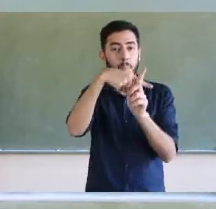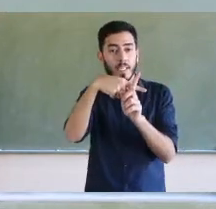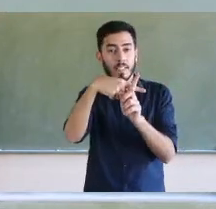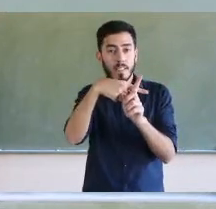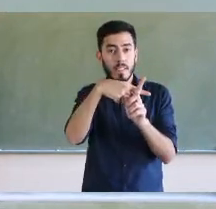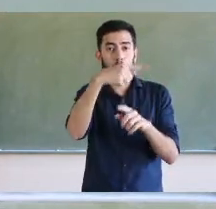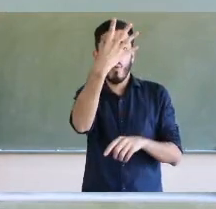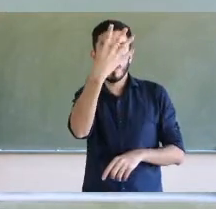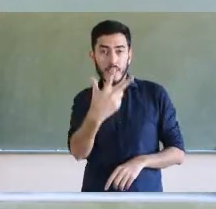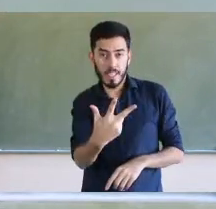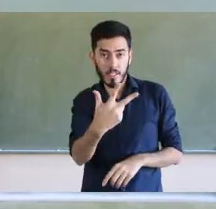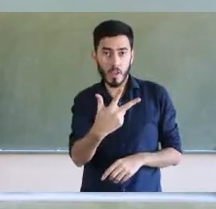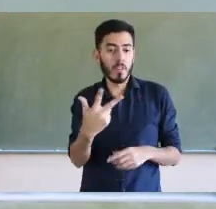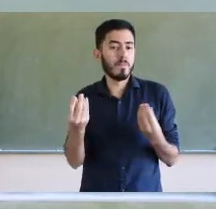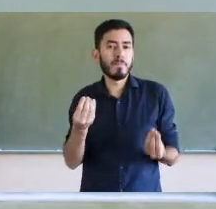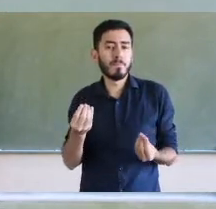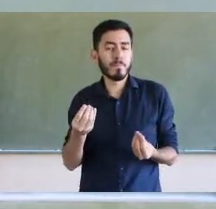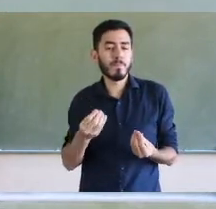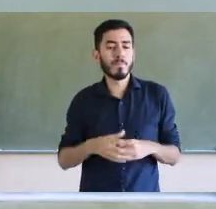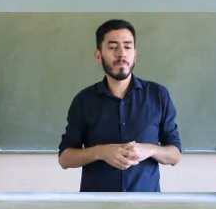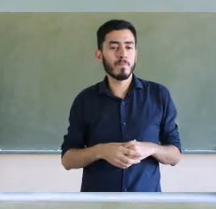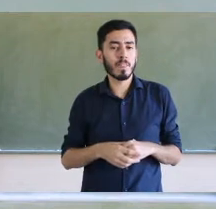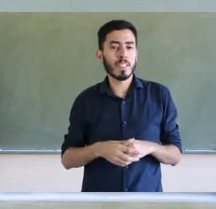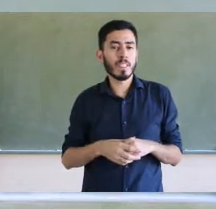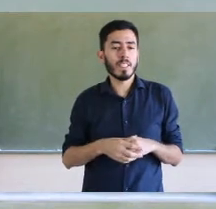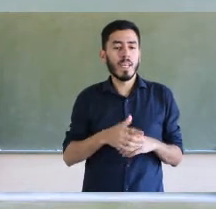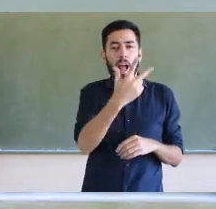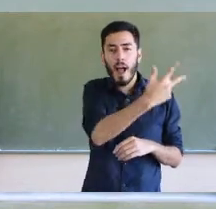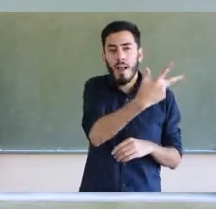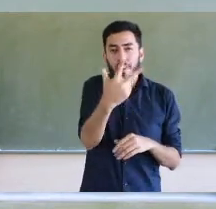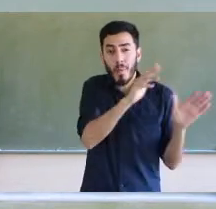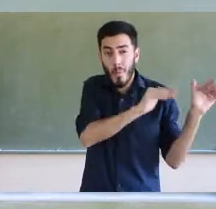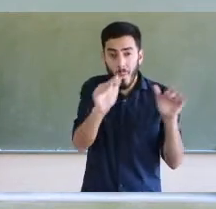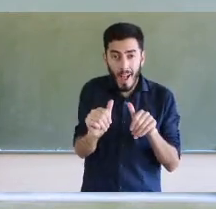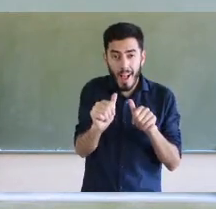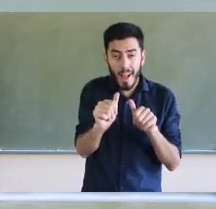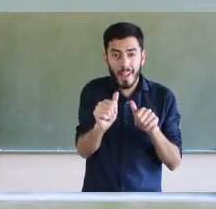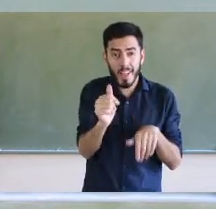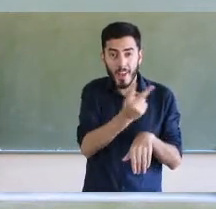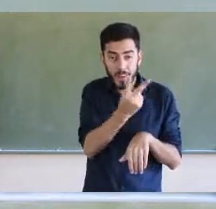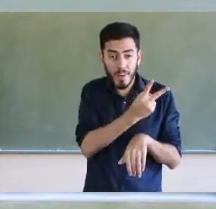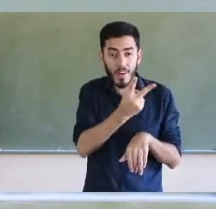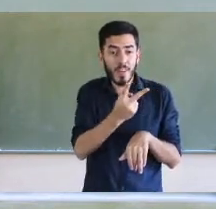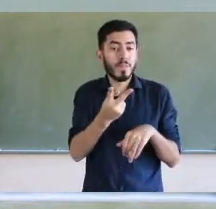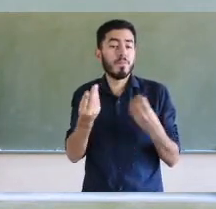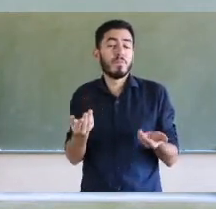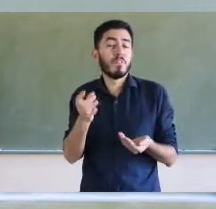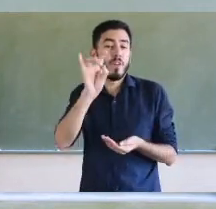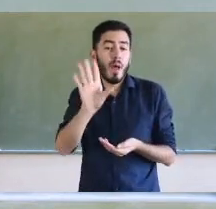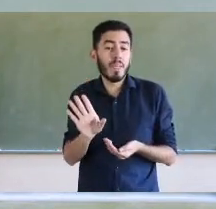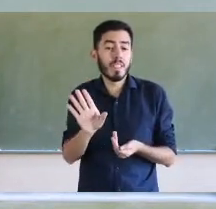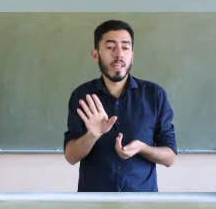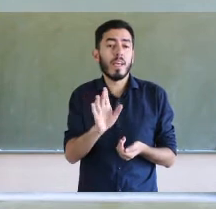cuatro tercios, ¿qué es lo que sucede? Como tengo el mismo denominador en ambas fracciones, lo que hago